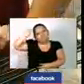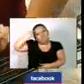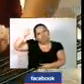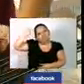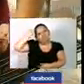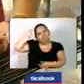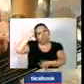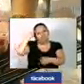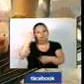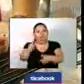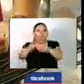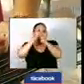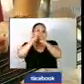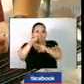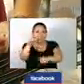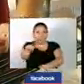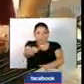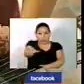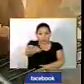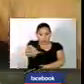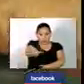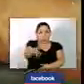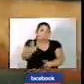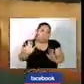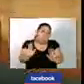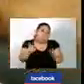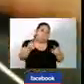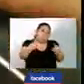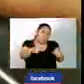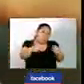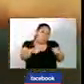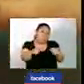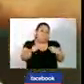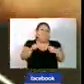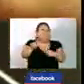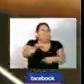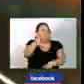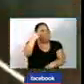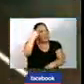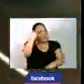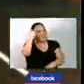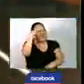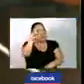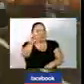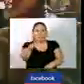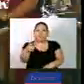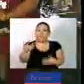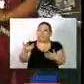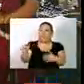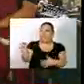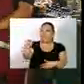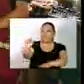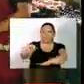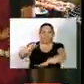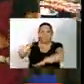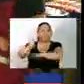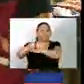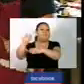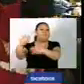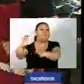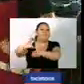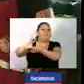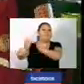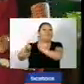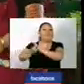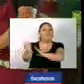vender carne en este lugar para irla pasando sin imaginar que serían los protagonistas de una tradición